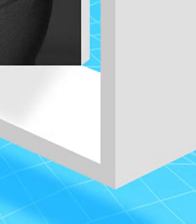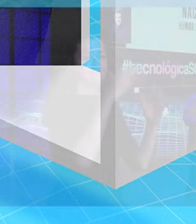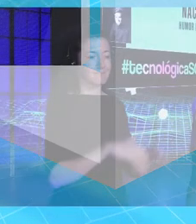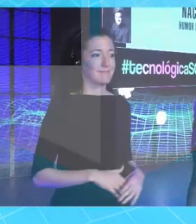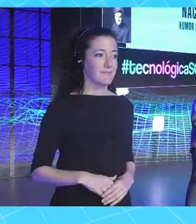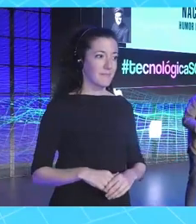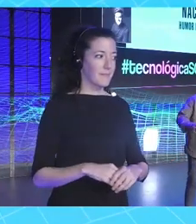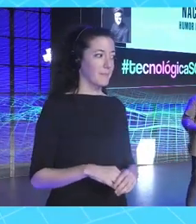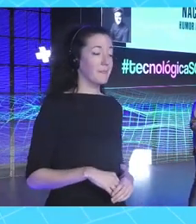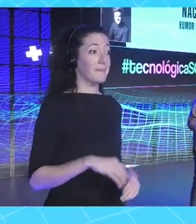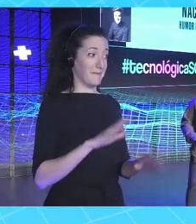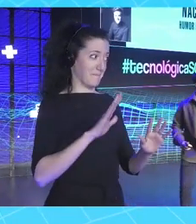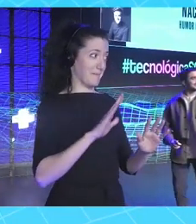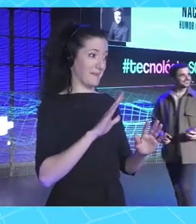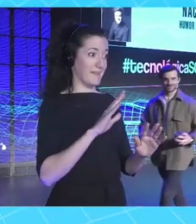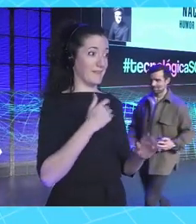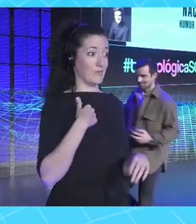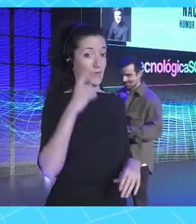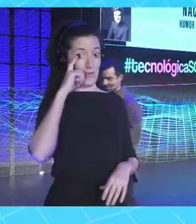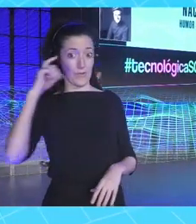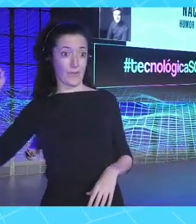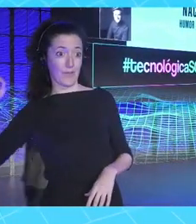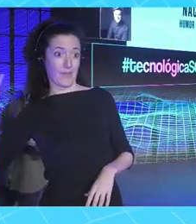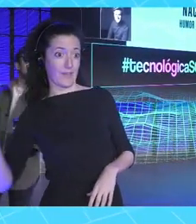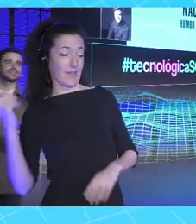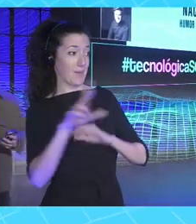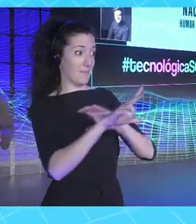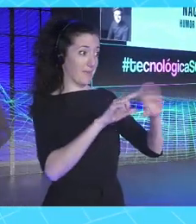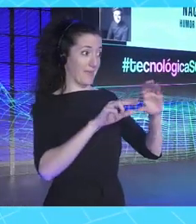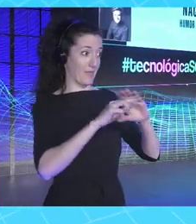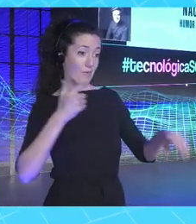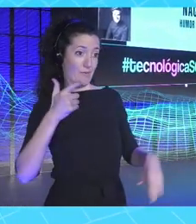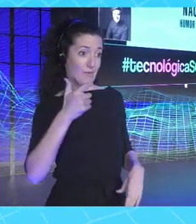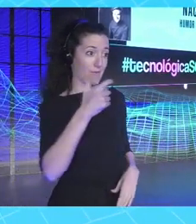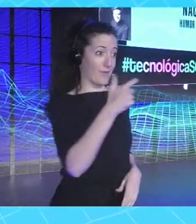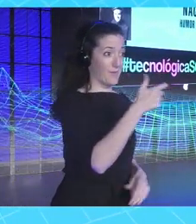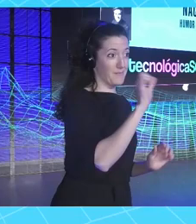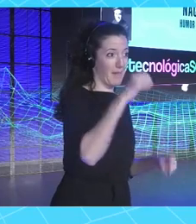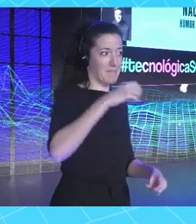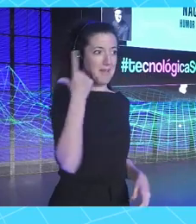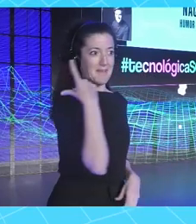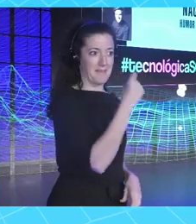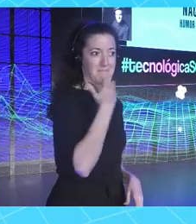voy voy a salir y vamos a hacer un vídeo vale que quede Guay la salida espera